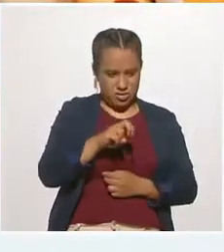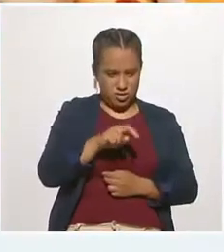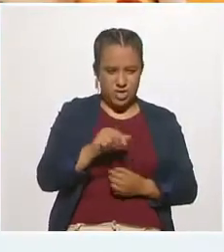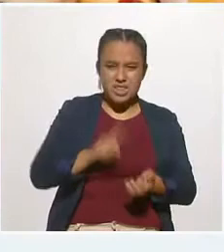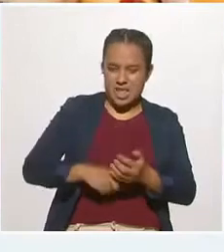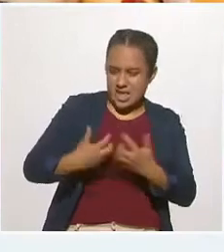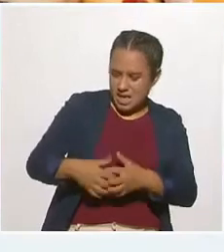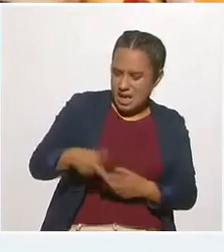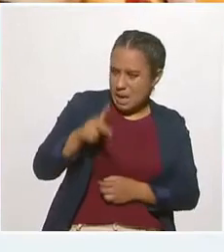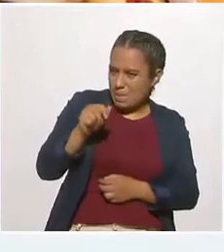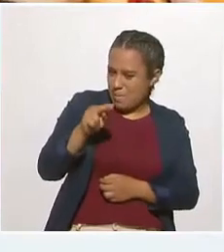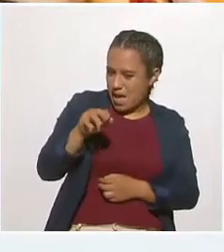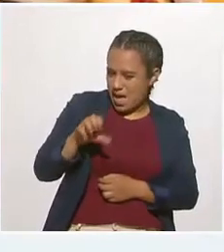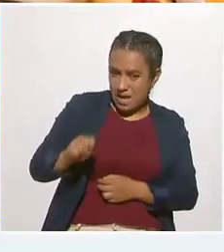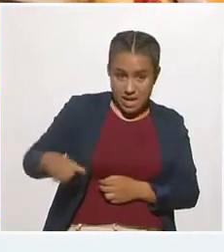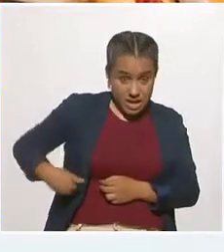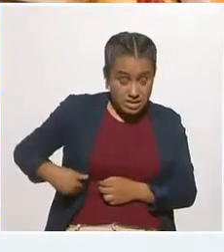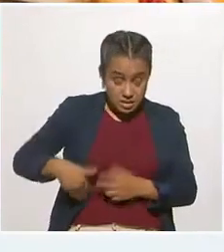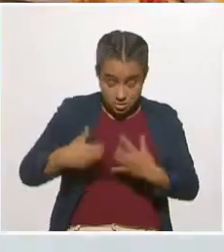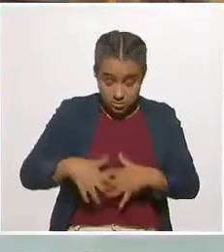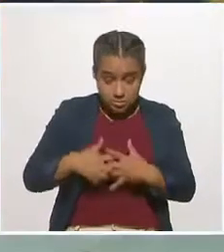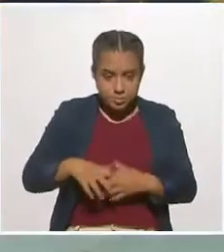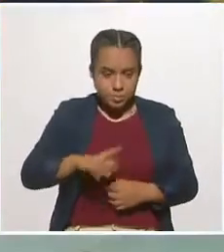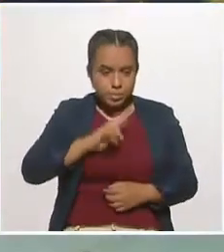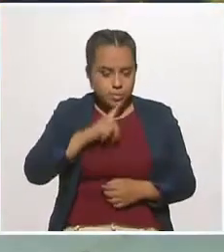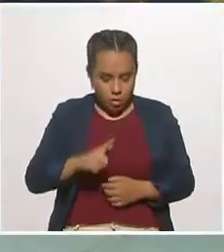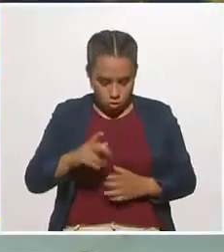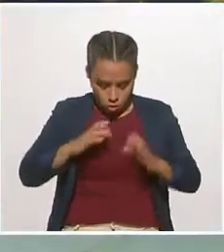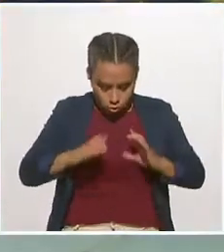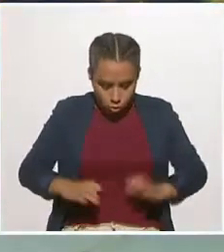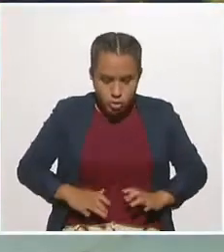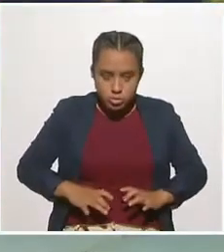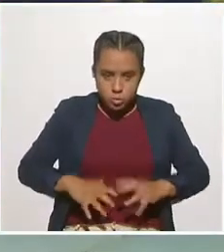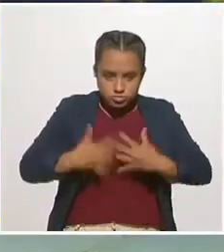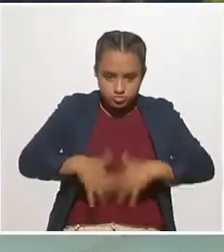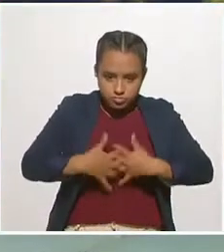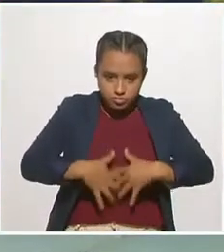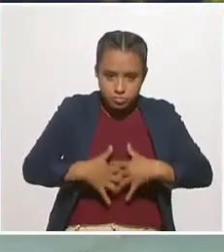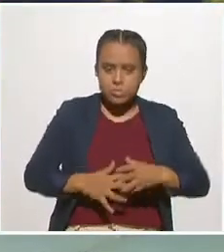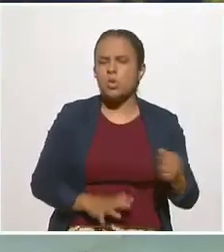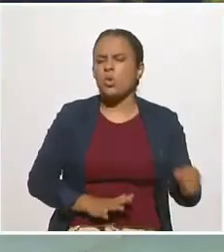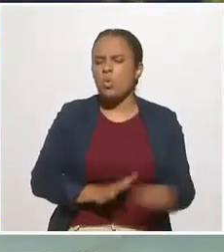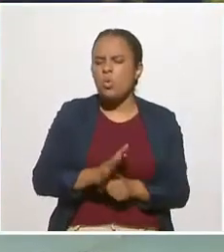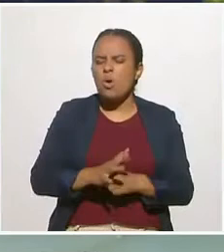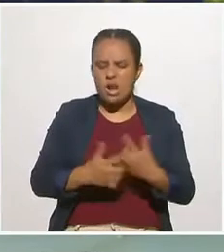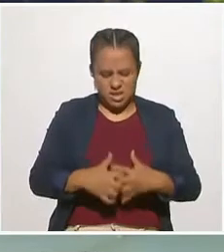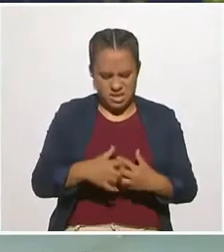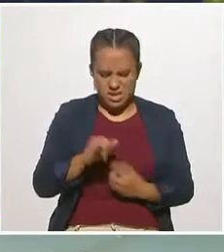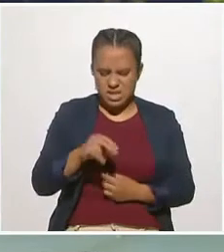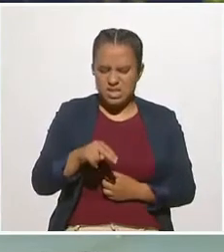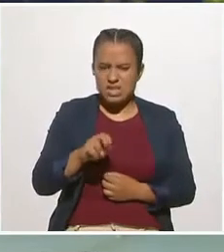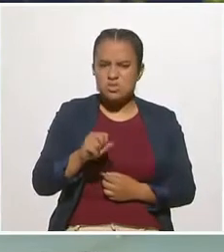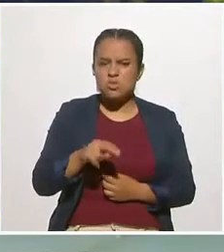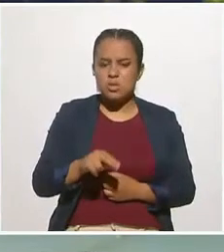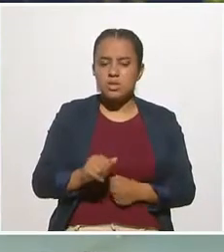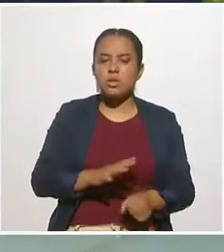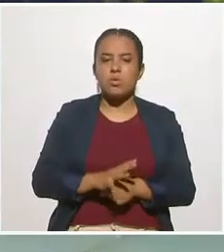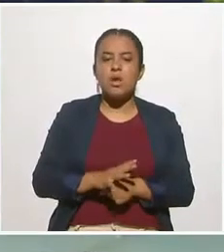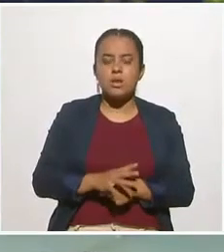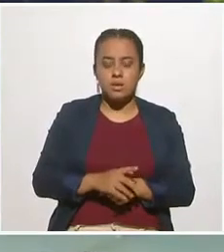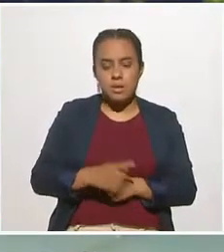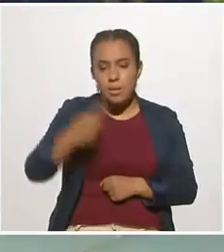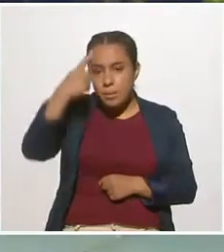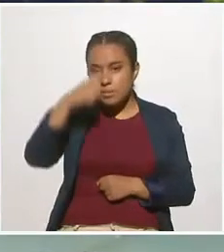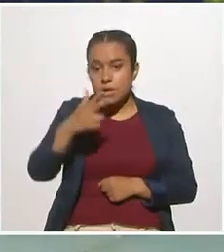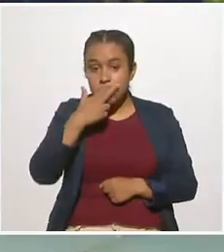tenga una mejor función en mi cuerpo. Ajá, y ¿cuál es la función de la insulina? Tal cual es como la llave que permite que la glucosa o